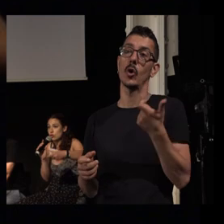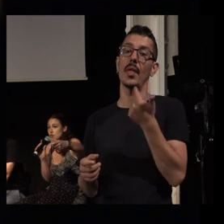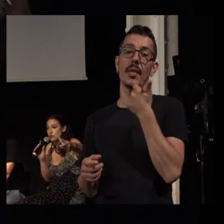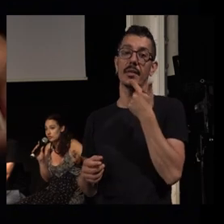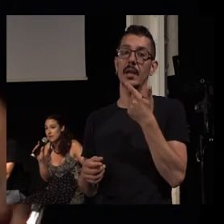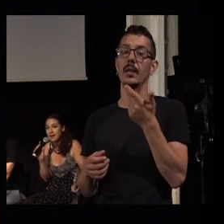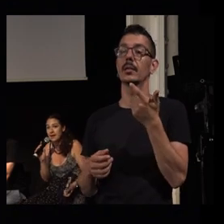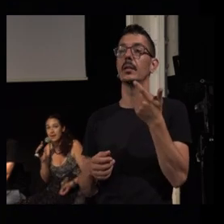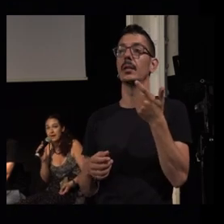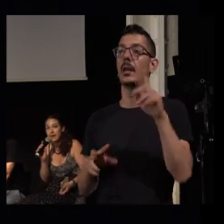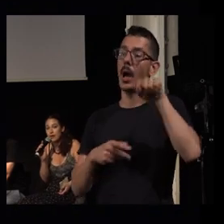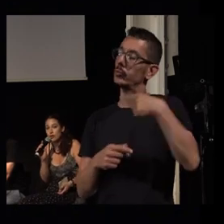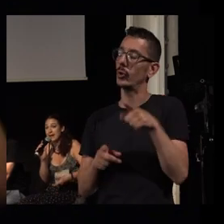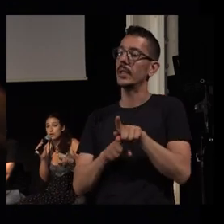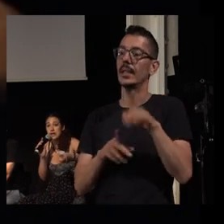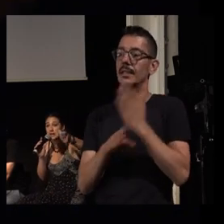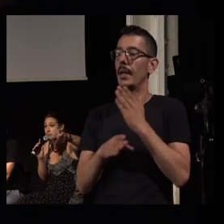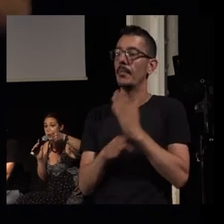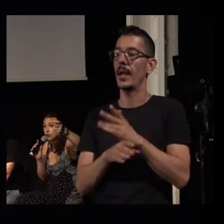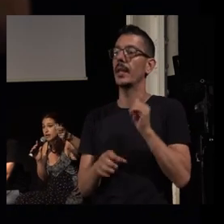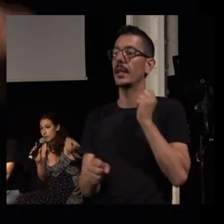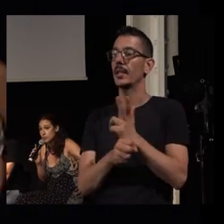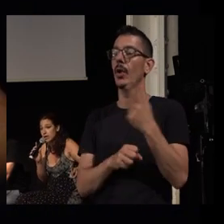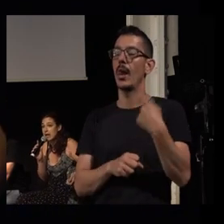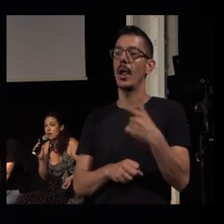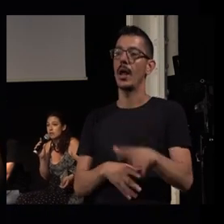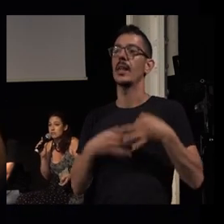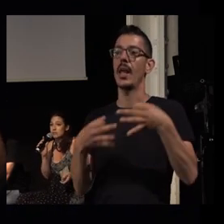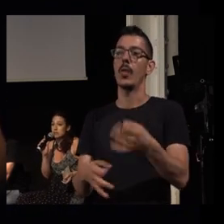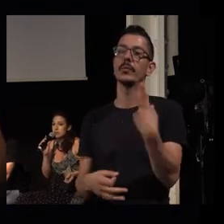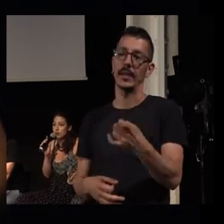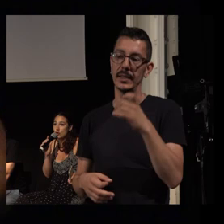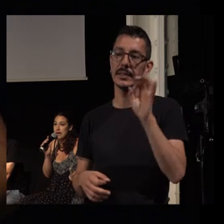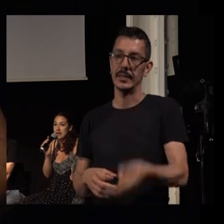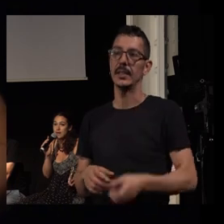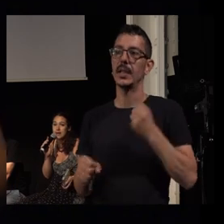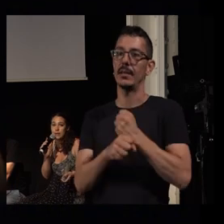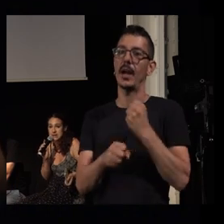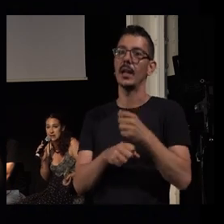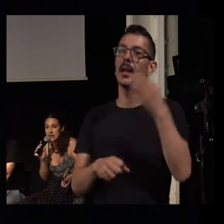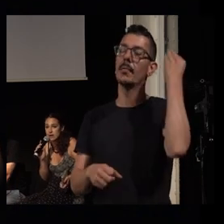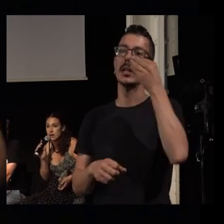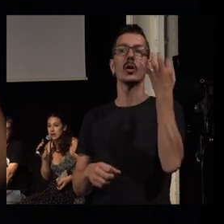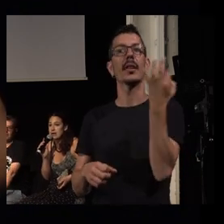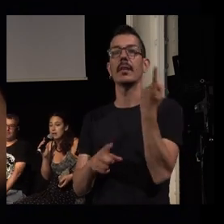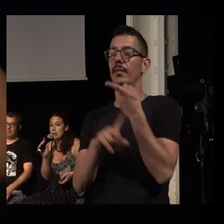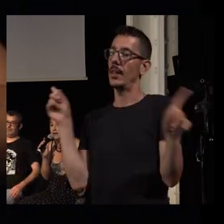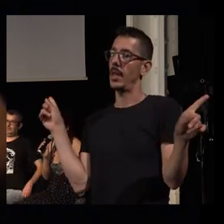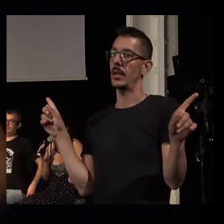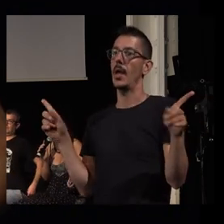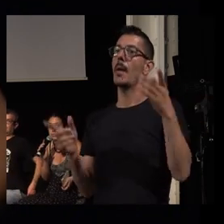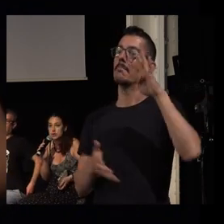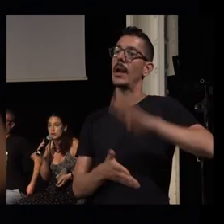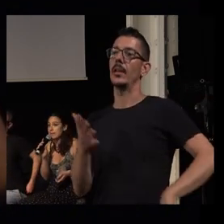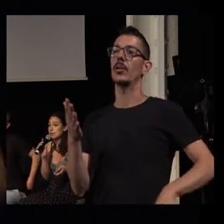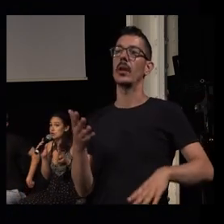sabiendo todos los retos que tenemos y a dónde no hemos llegado, yo creo que hay que diferenciarse, creo que